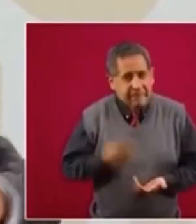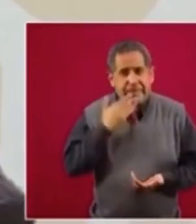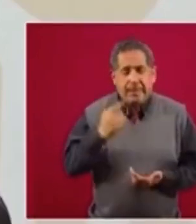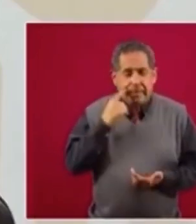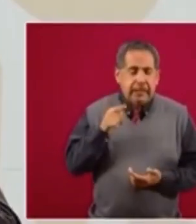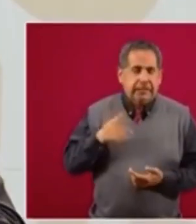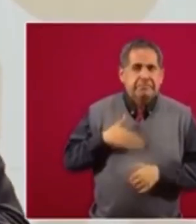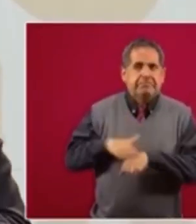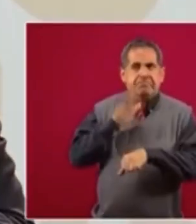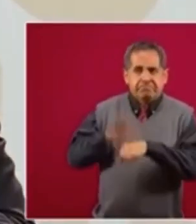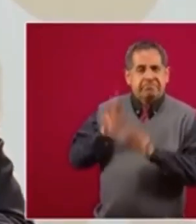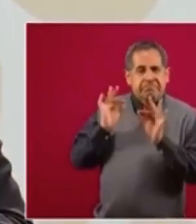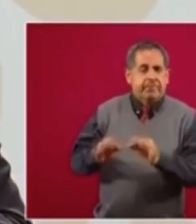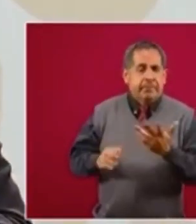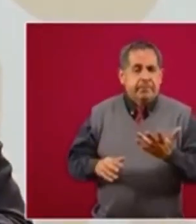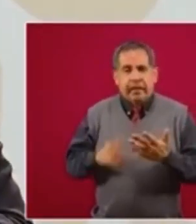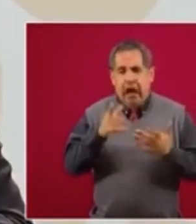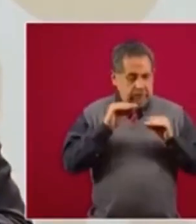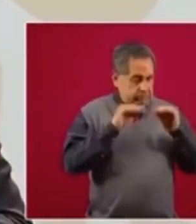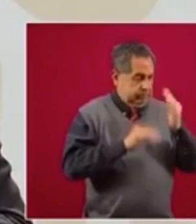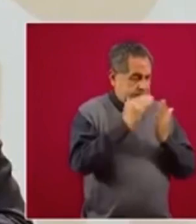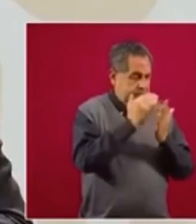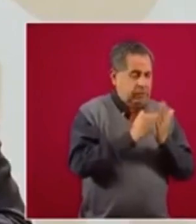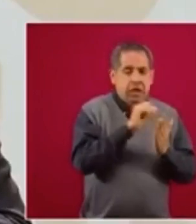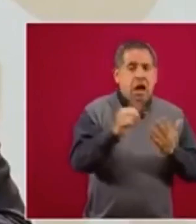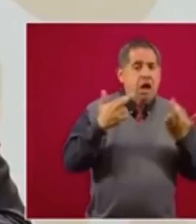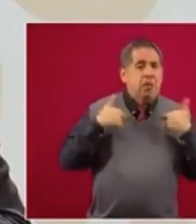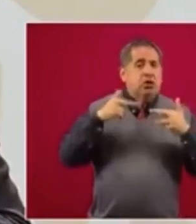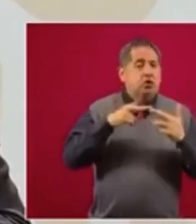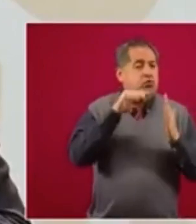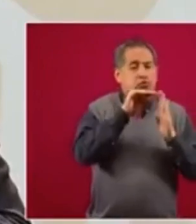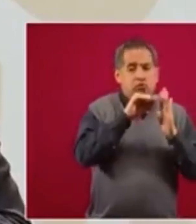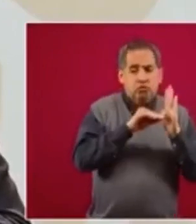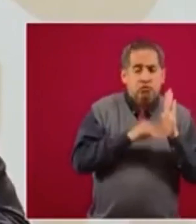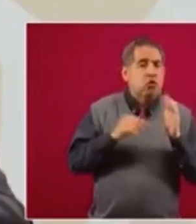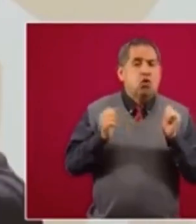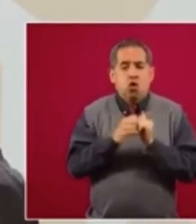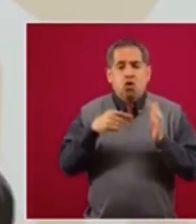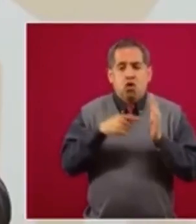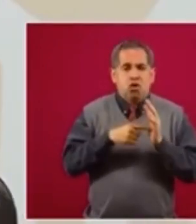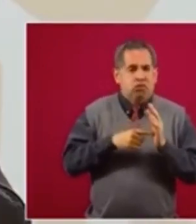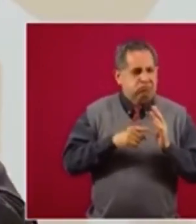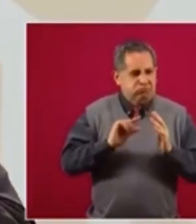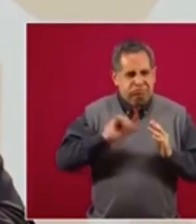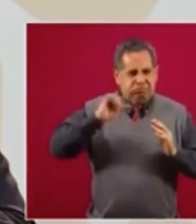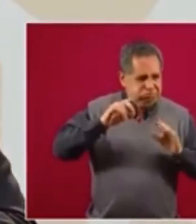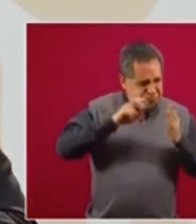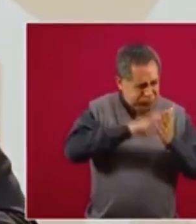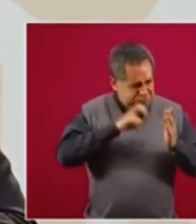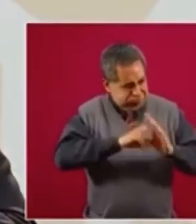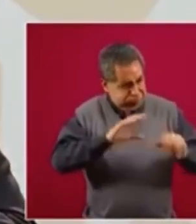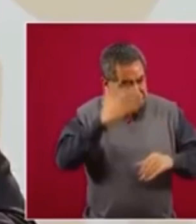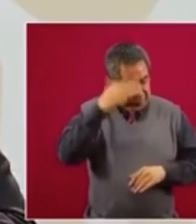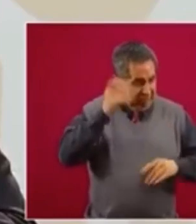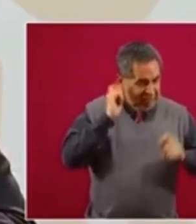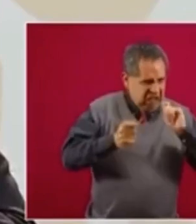Se diseñó un sistema para tener maestros que estén destacados por su capacidad